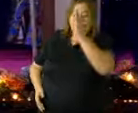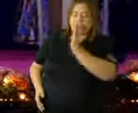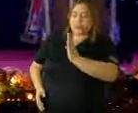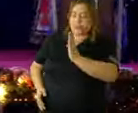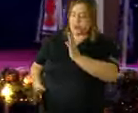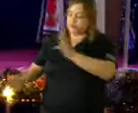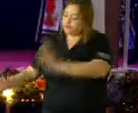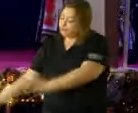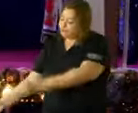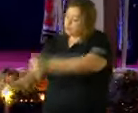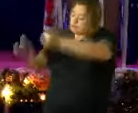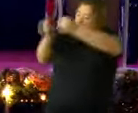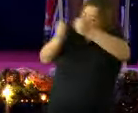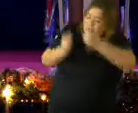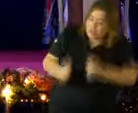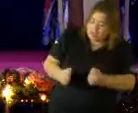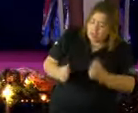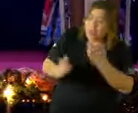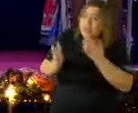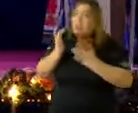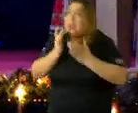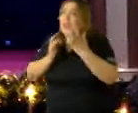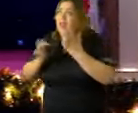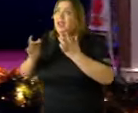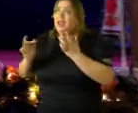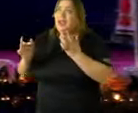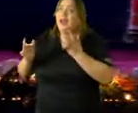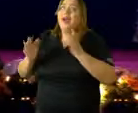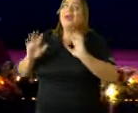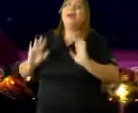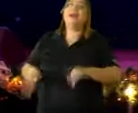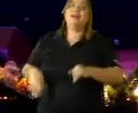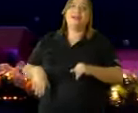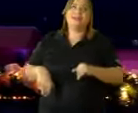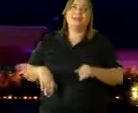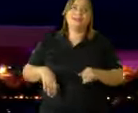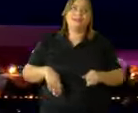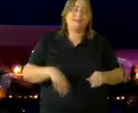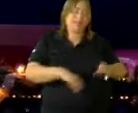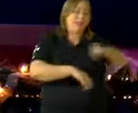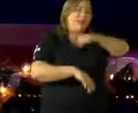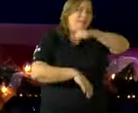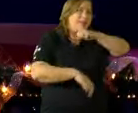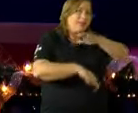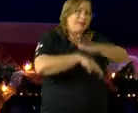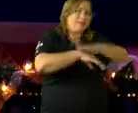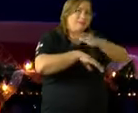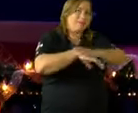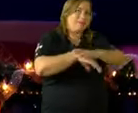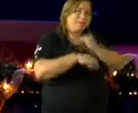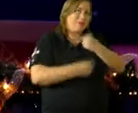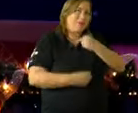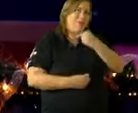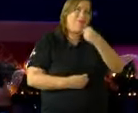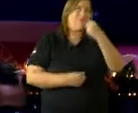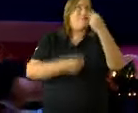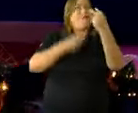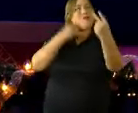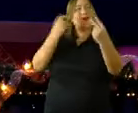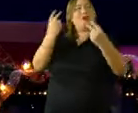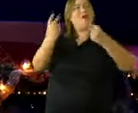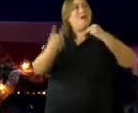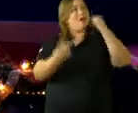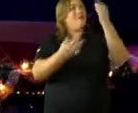del pozo de la desesperación. Pone tus pies sobre peña y pone en tu boca un cántico